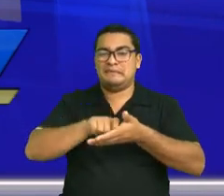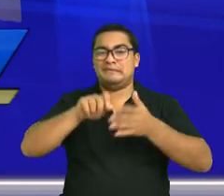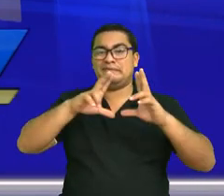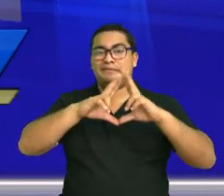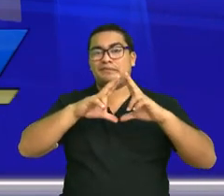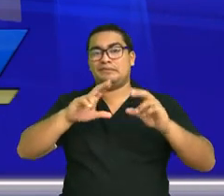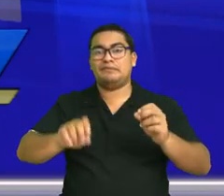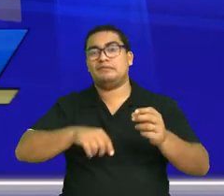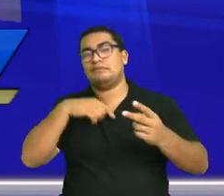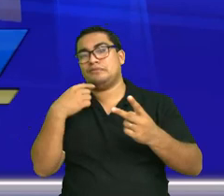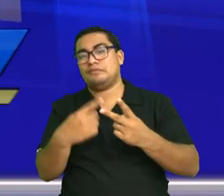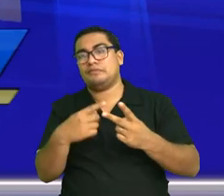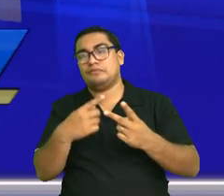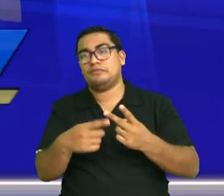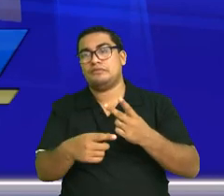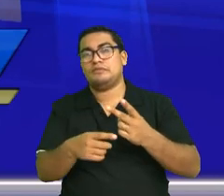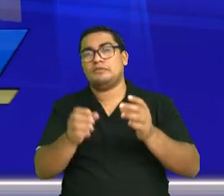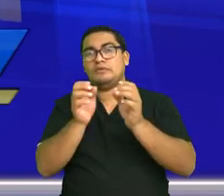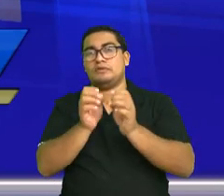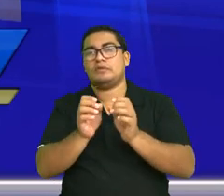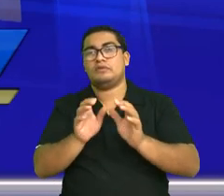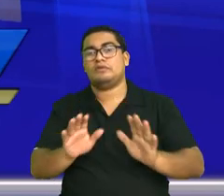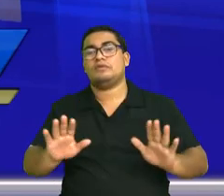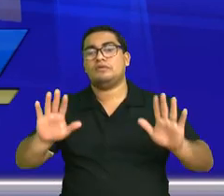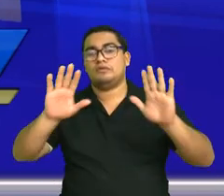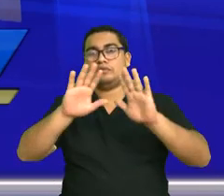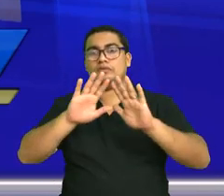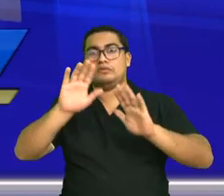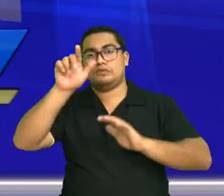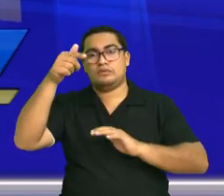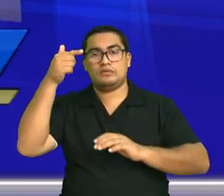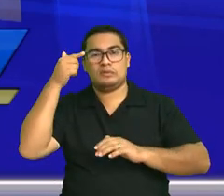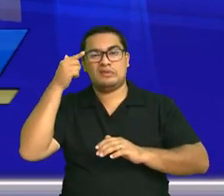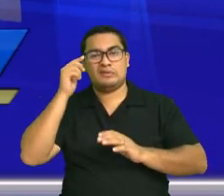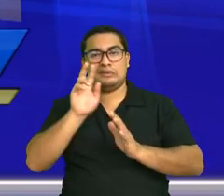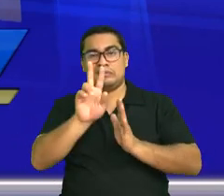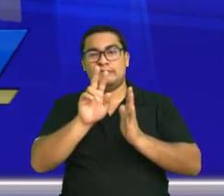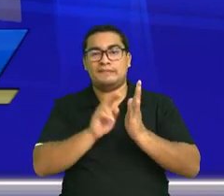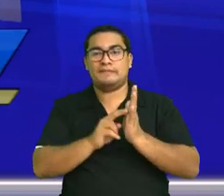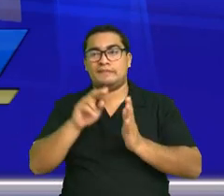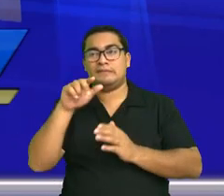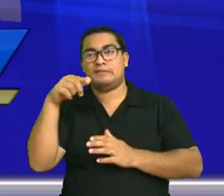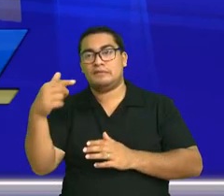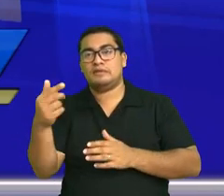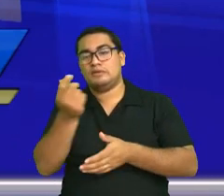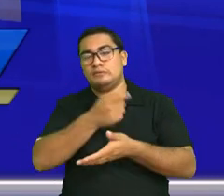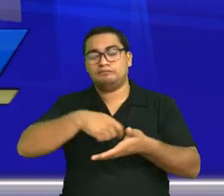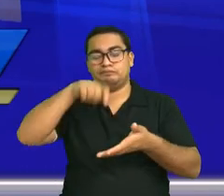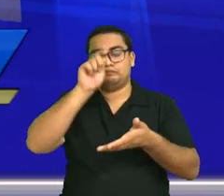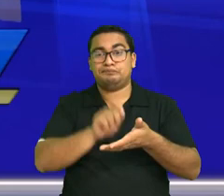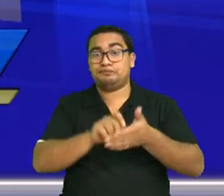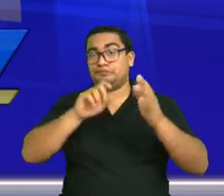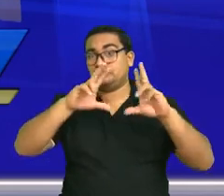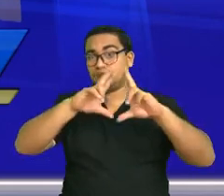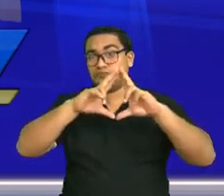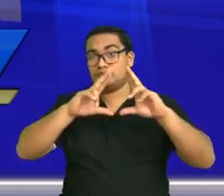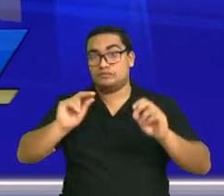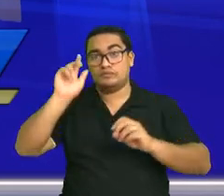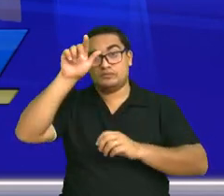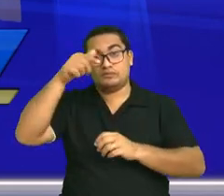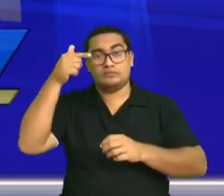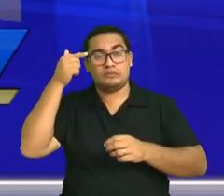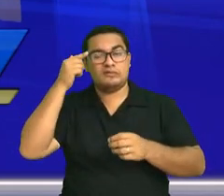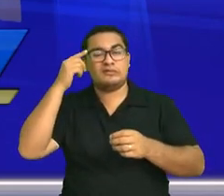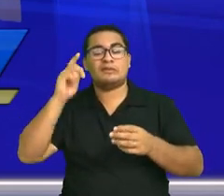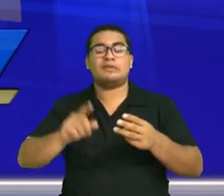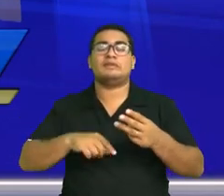internacional fue firmada, ratificada por nuestro gobierno en el 2007. Y posterior a